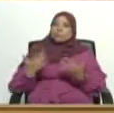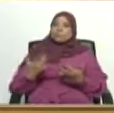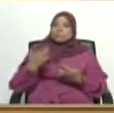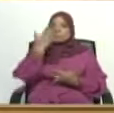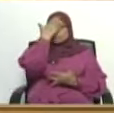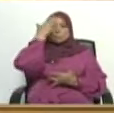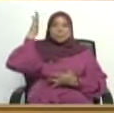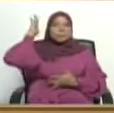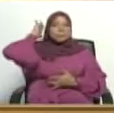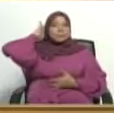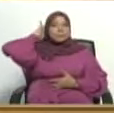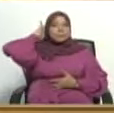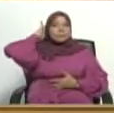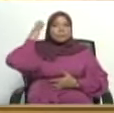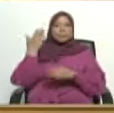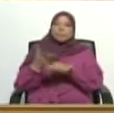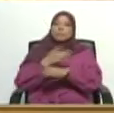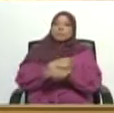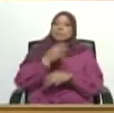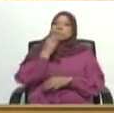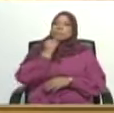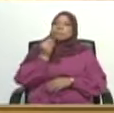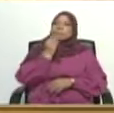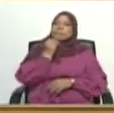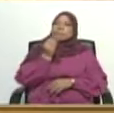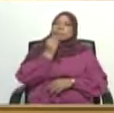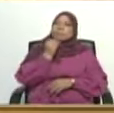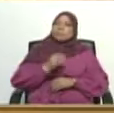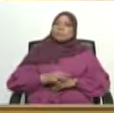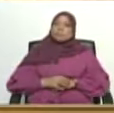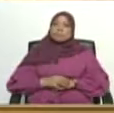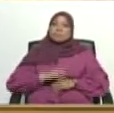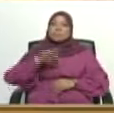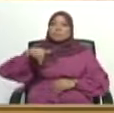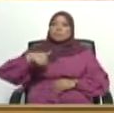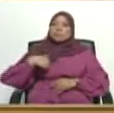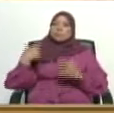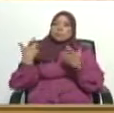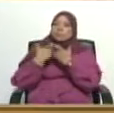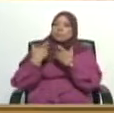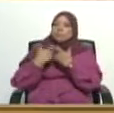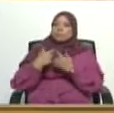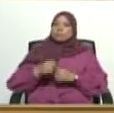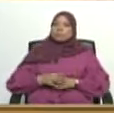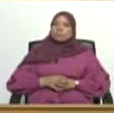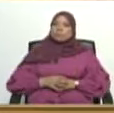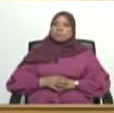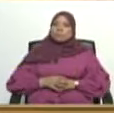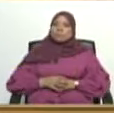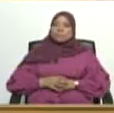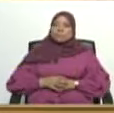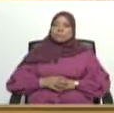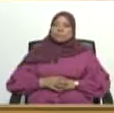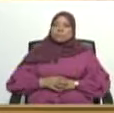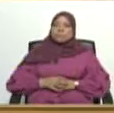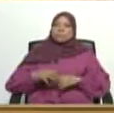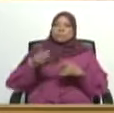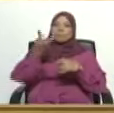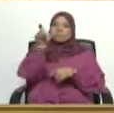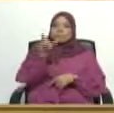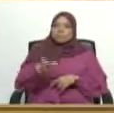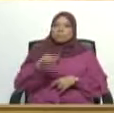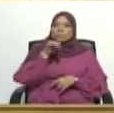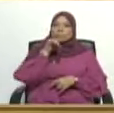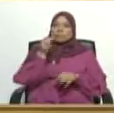llaman antisemita. Y eso es una estupidez. Eso es un absurdo.